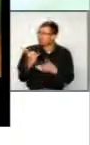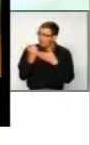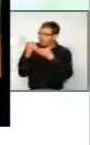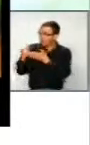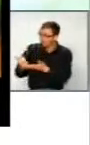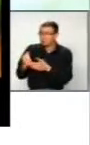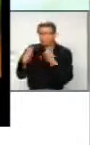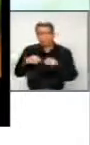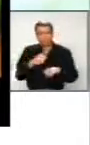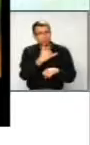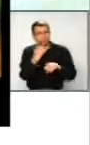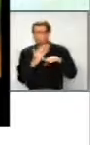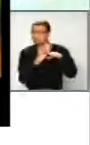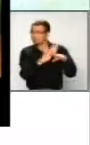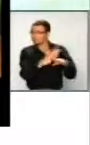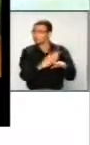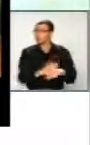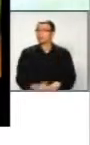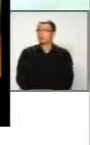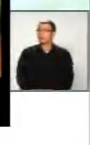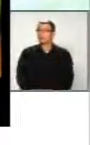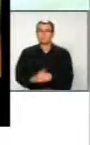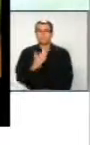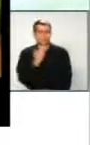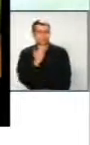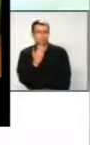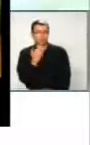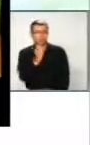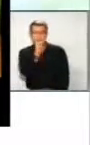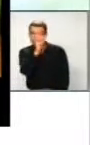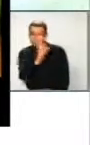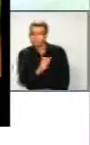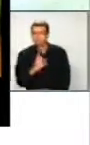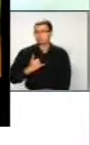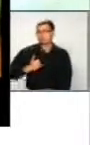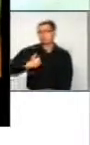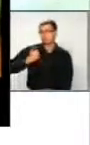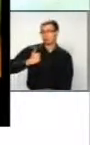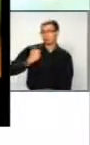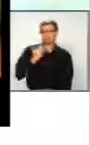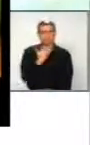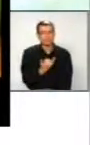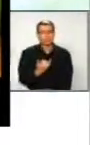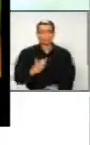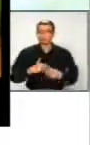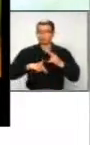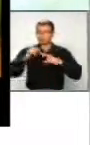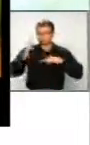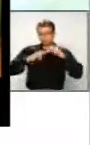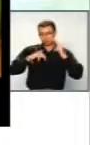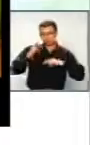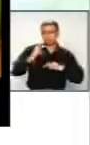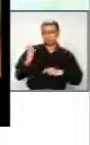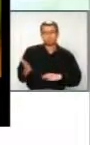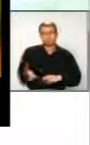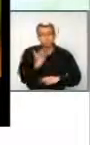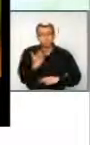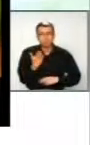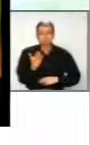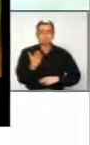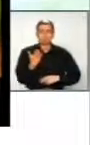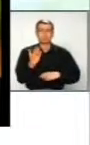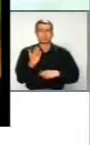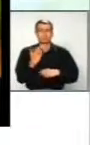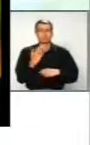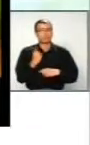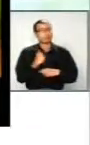es que, como hablábamos ahora, una persona joven que está construyendo su identidad busca imágenes y